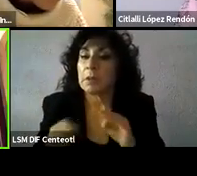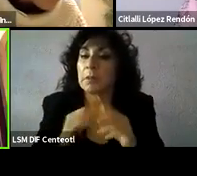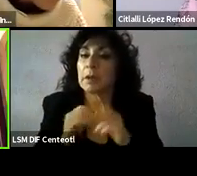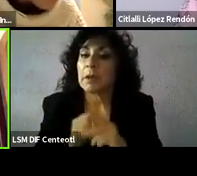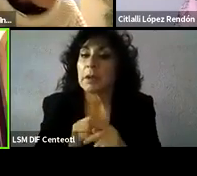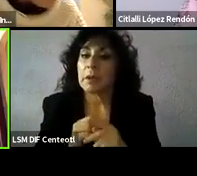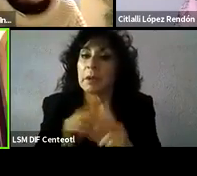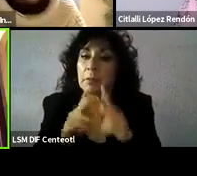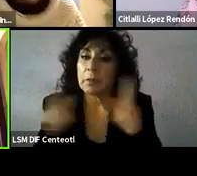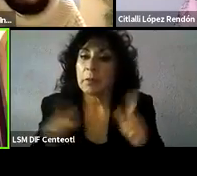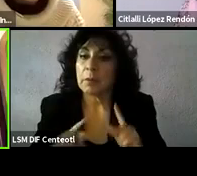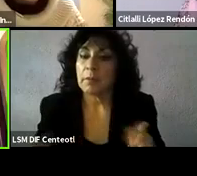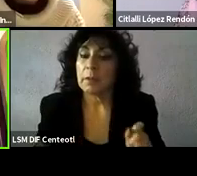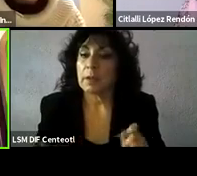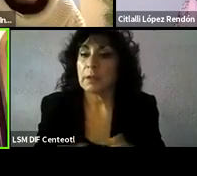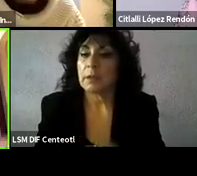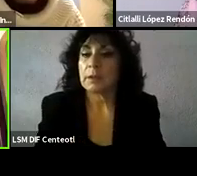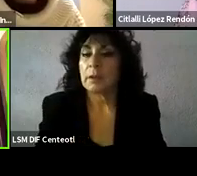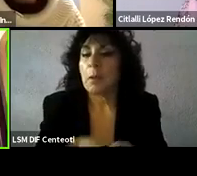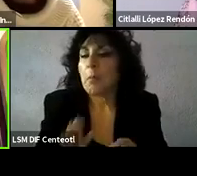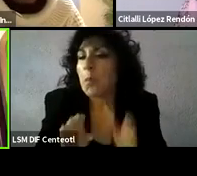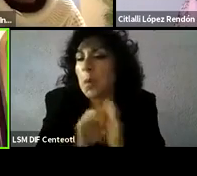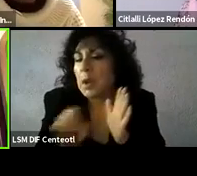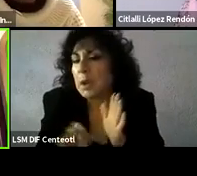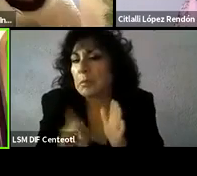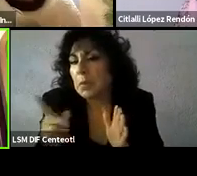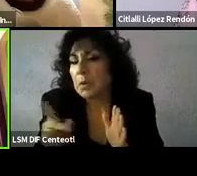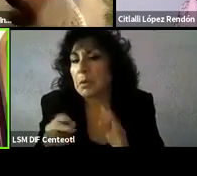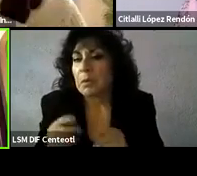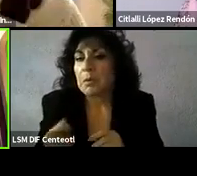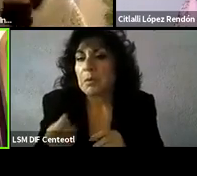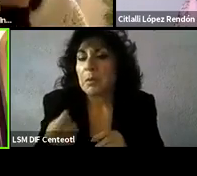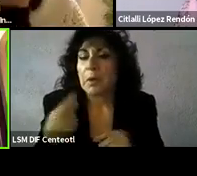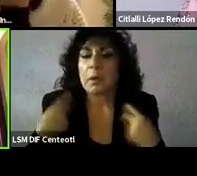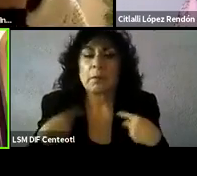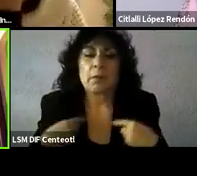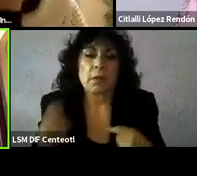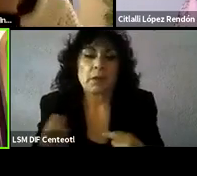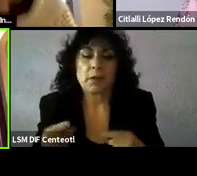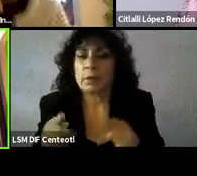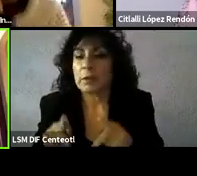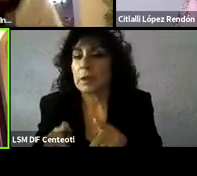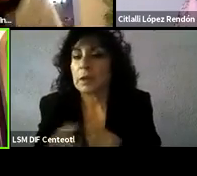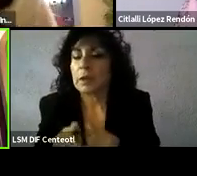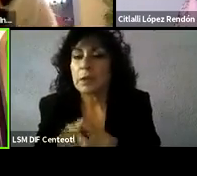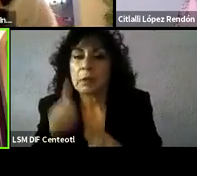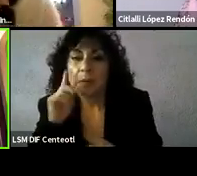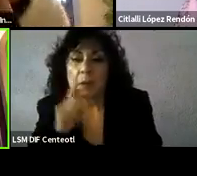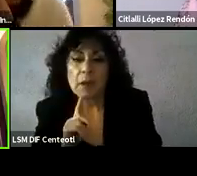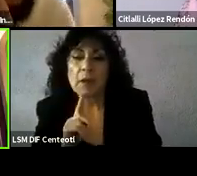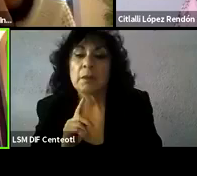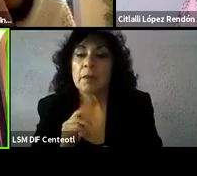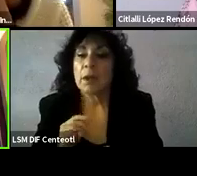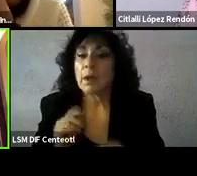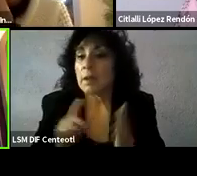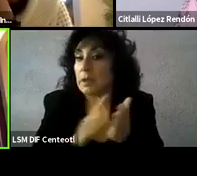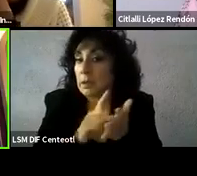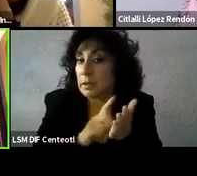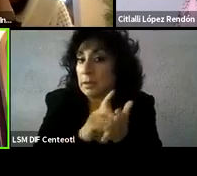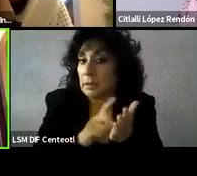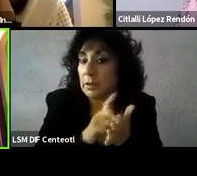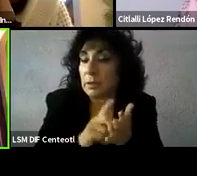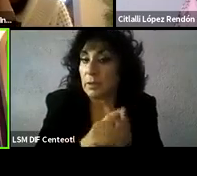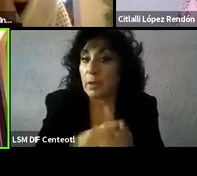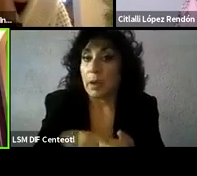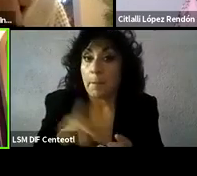con la tía porque la prima se droga. Por ejemplo, estoy poniendo un ejemplo muy vivido, ¿no? O hay otros que dicen, no, si